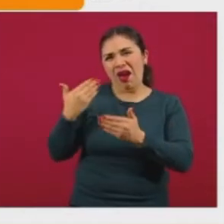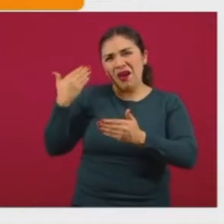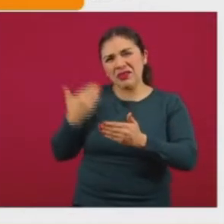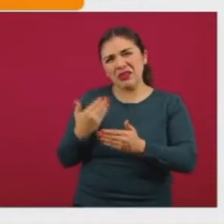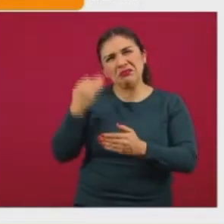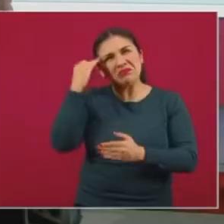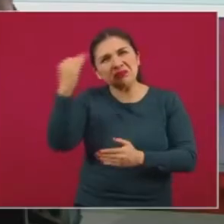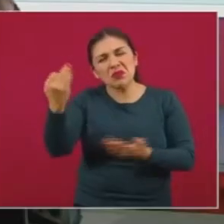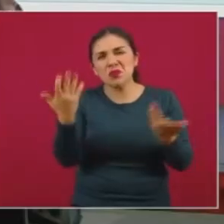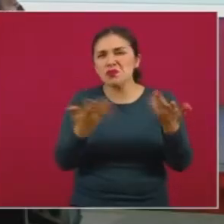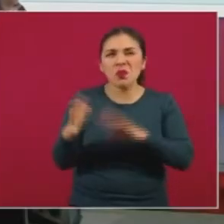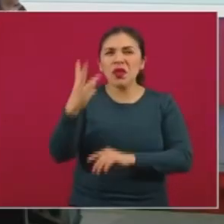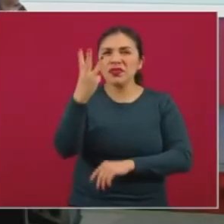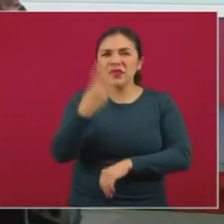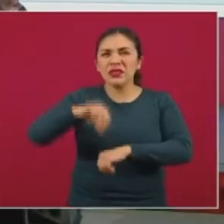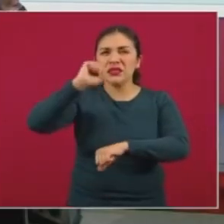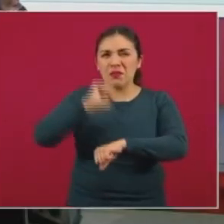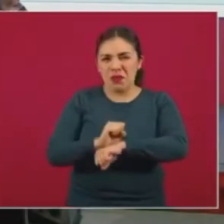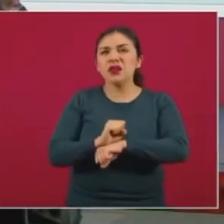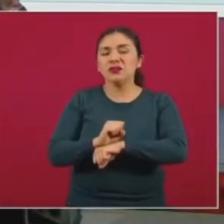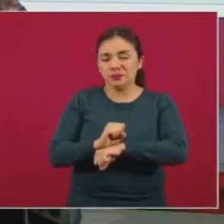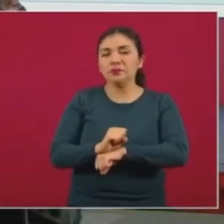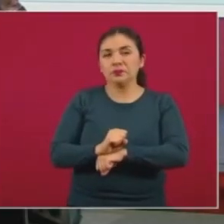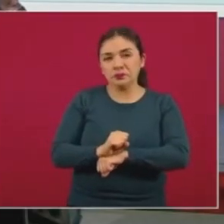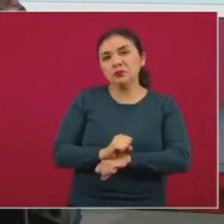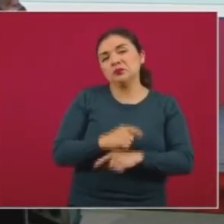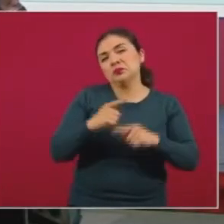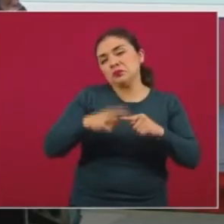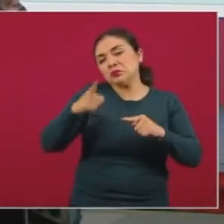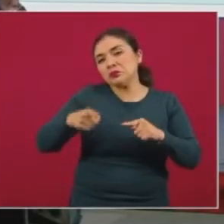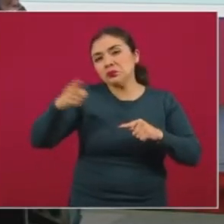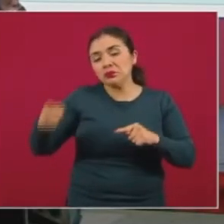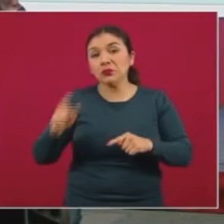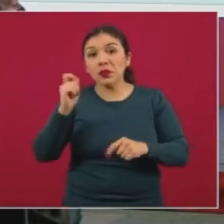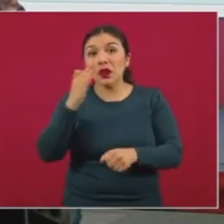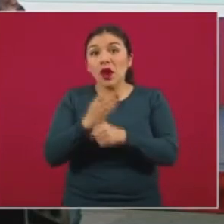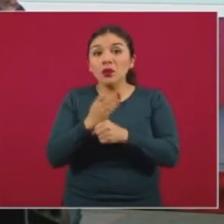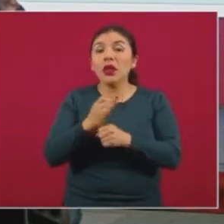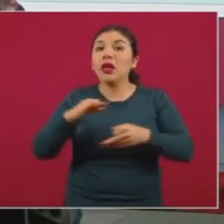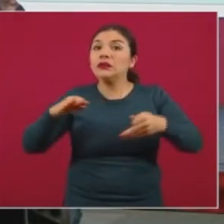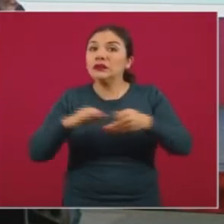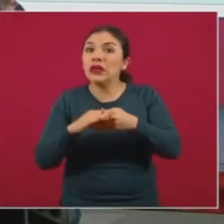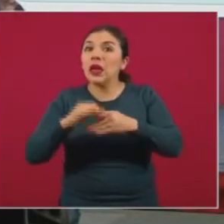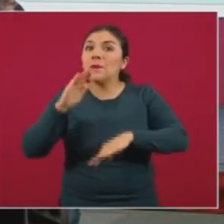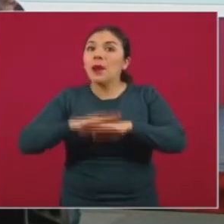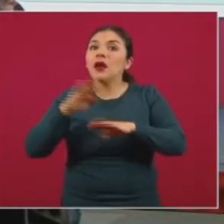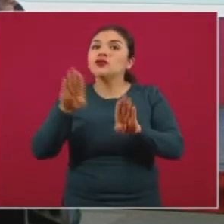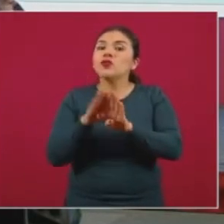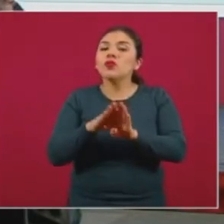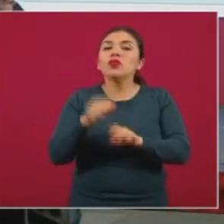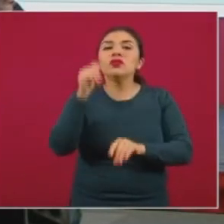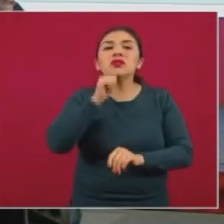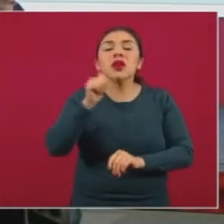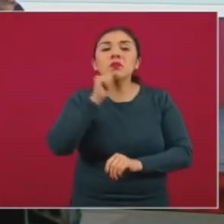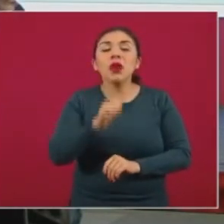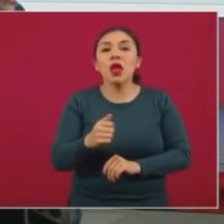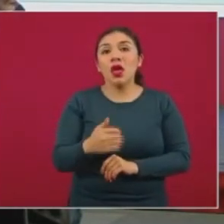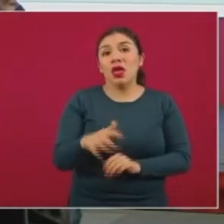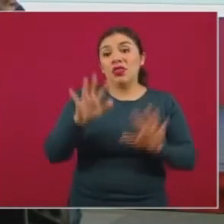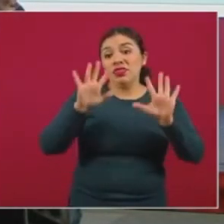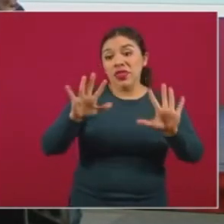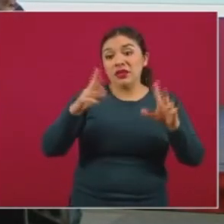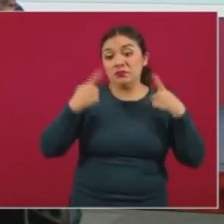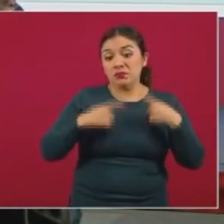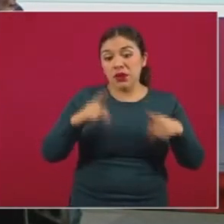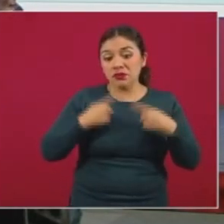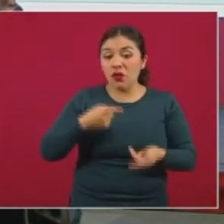durante prácticamente 3 semanas consecutivas, es decir, nos acercamos más al número de que cada 4 de 10 personas que